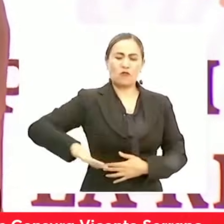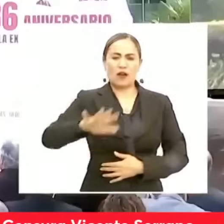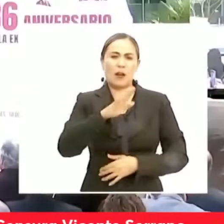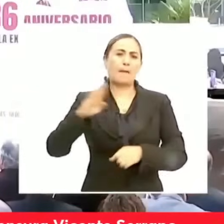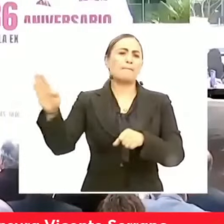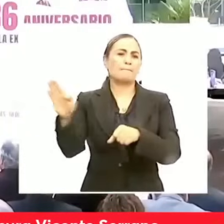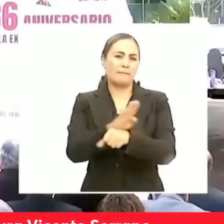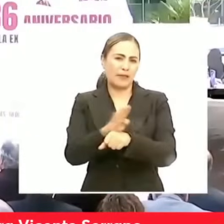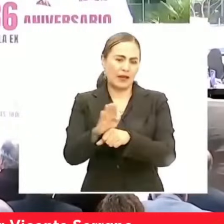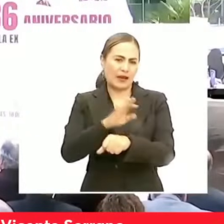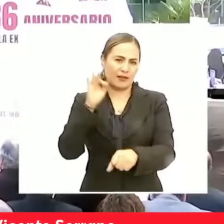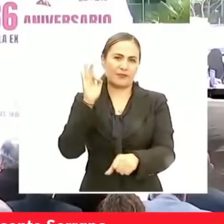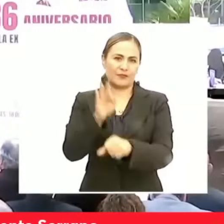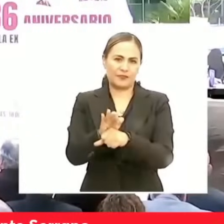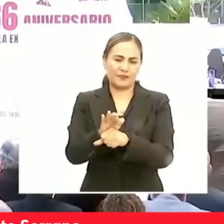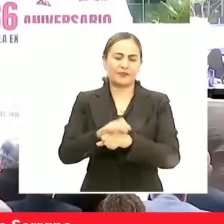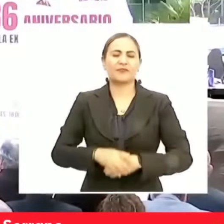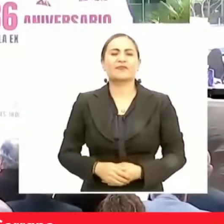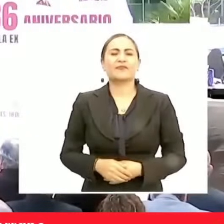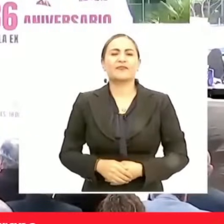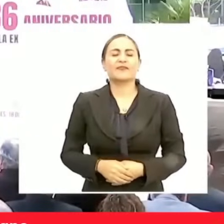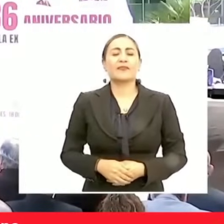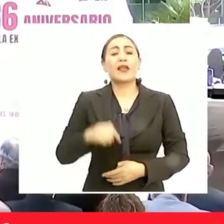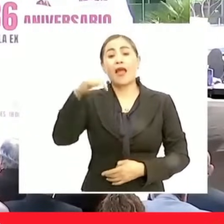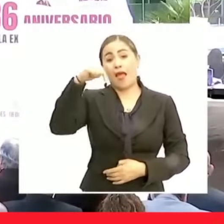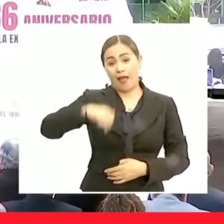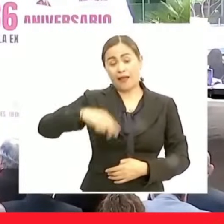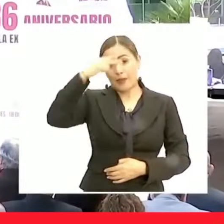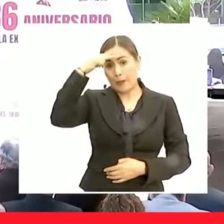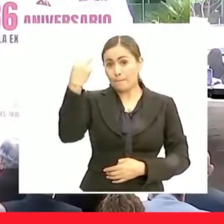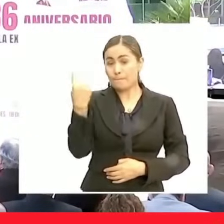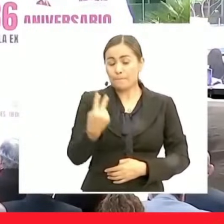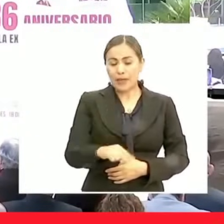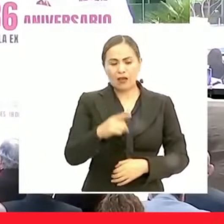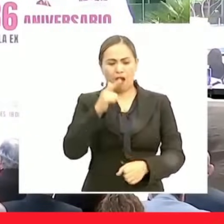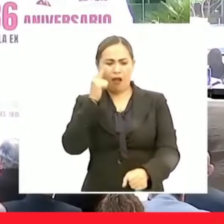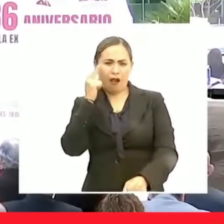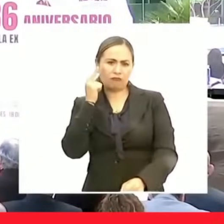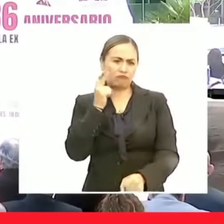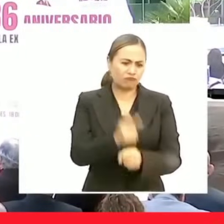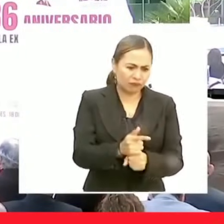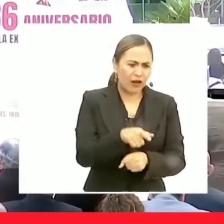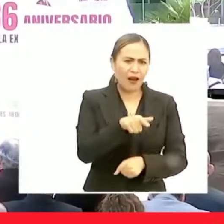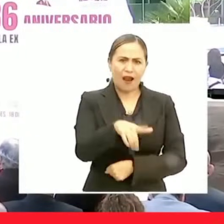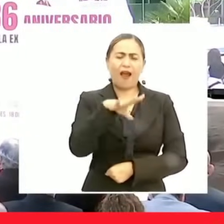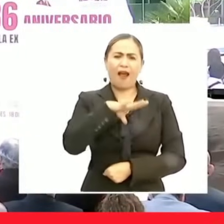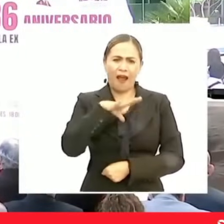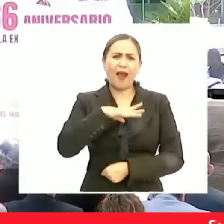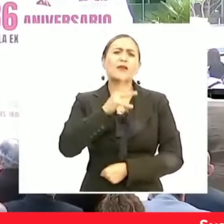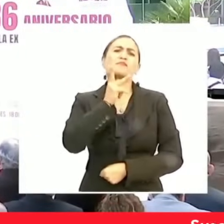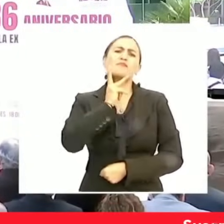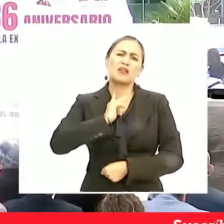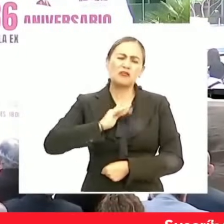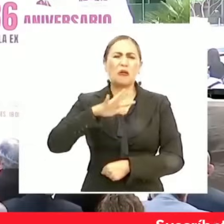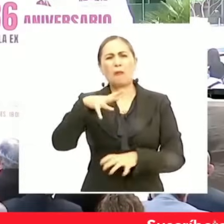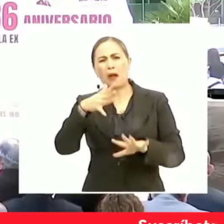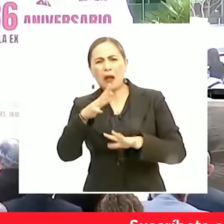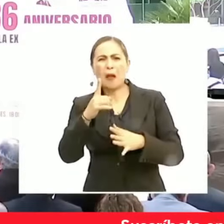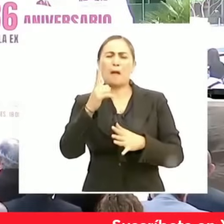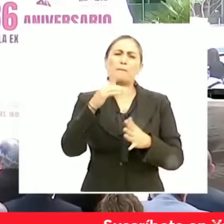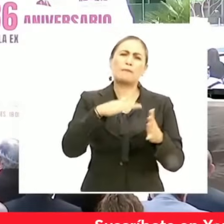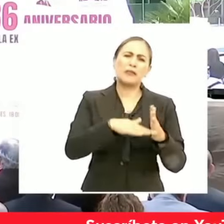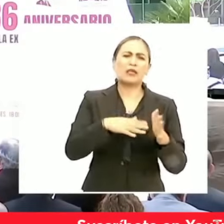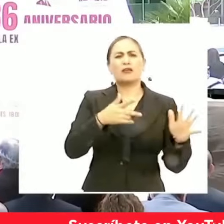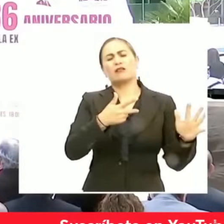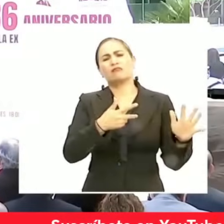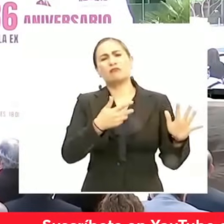En México, desde que se descubrió el petróleo en los años 70